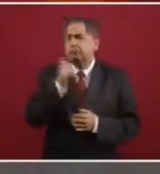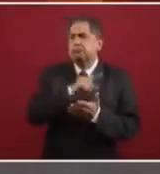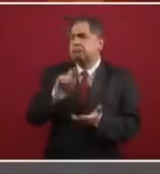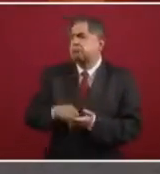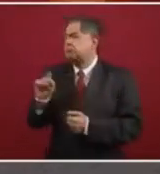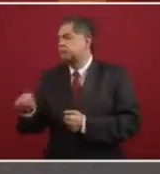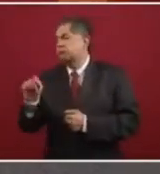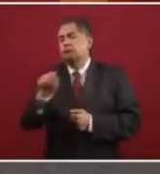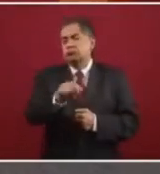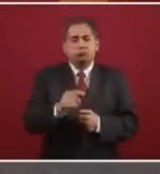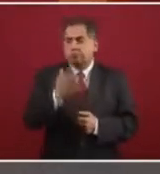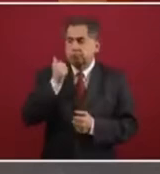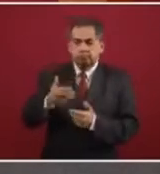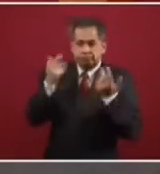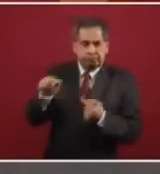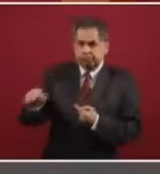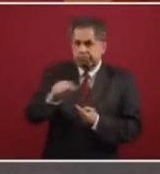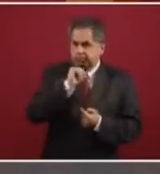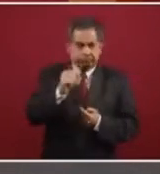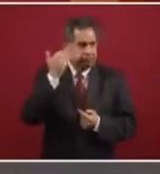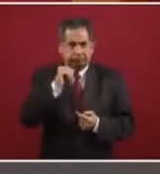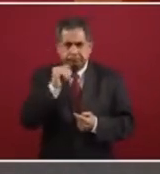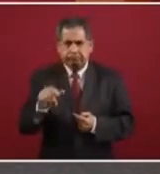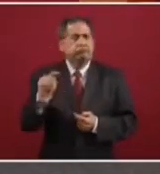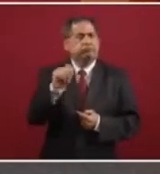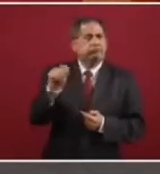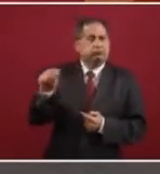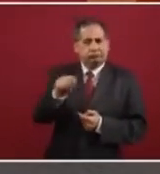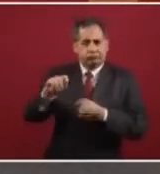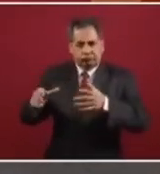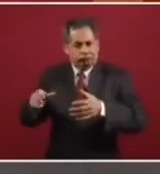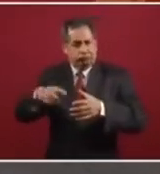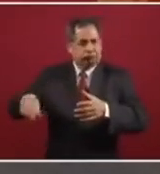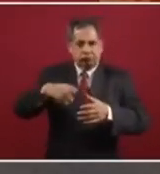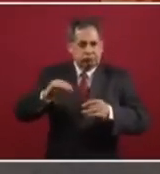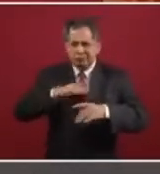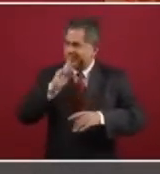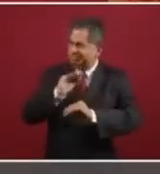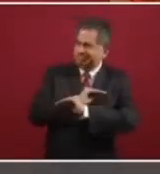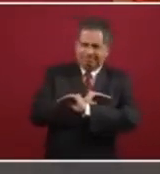lugares. No existía Torre Torrón. Era